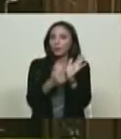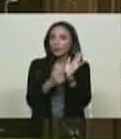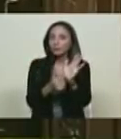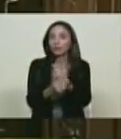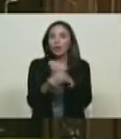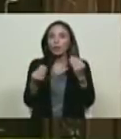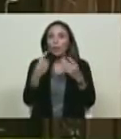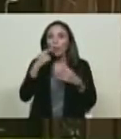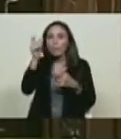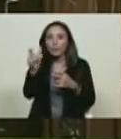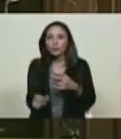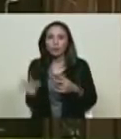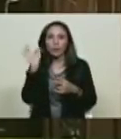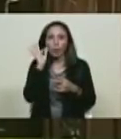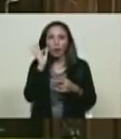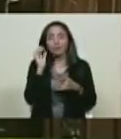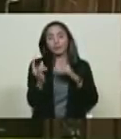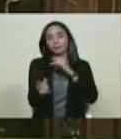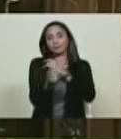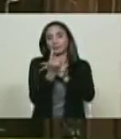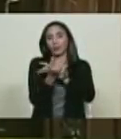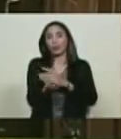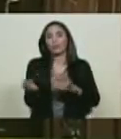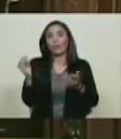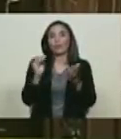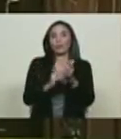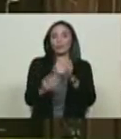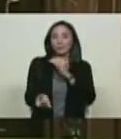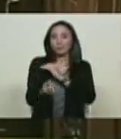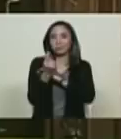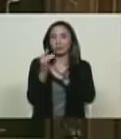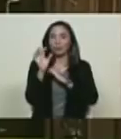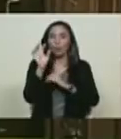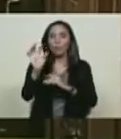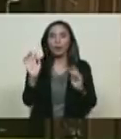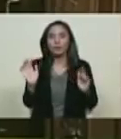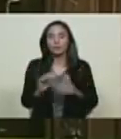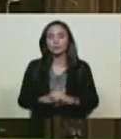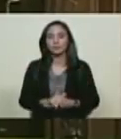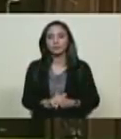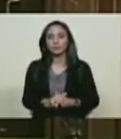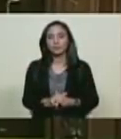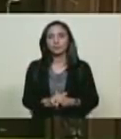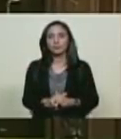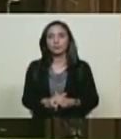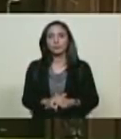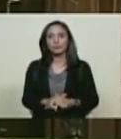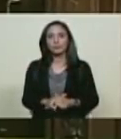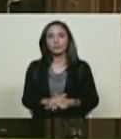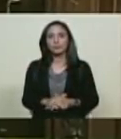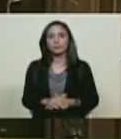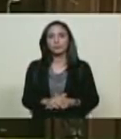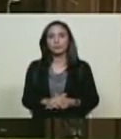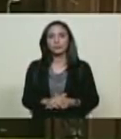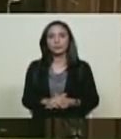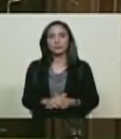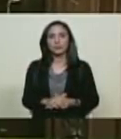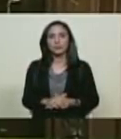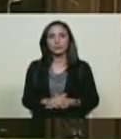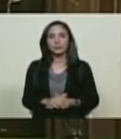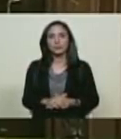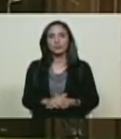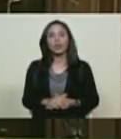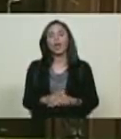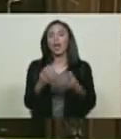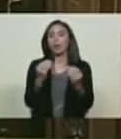persona, traidora a la patria, cómo esta persona está